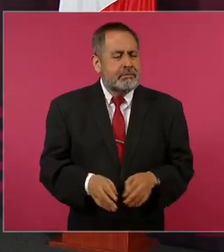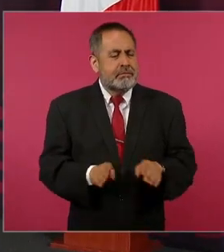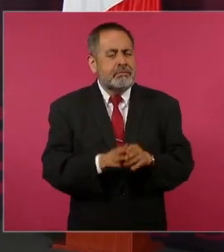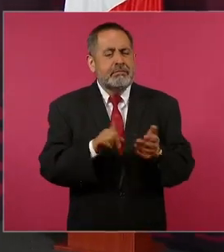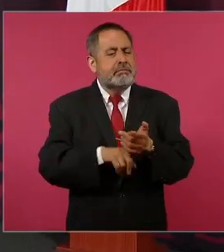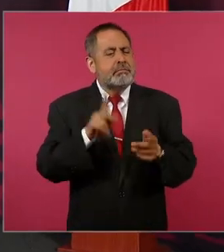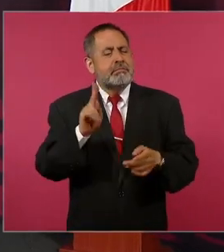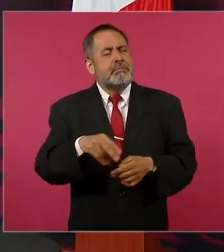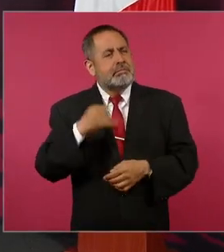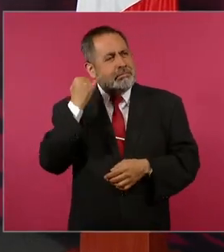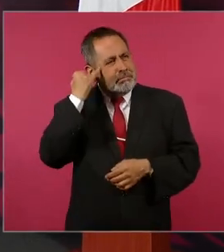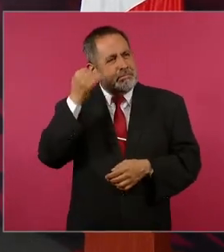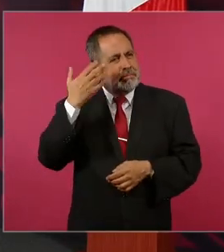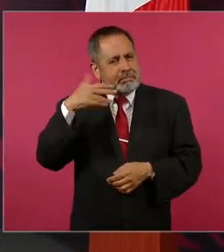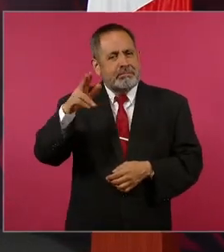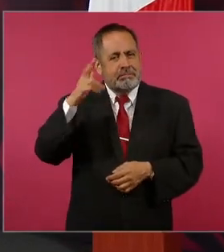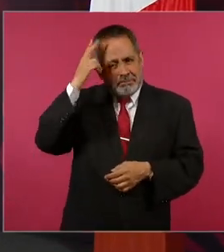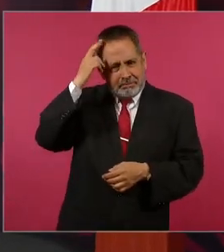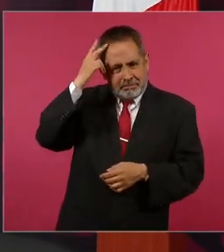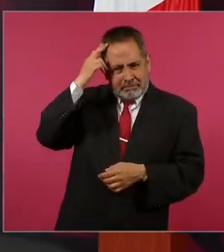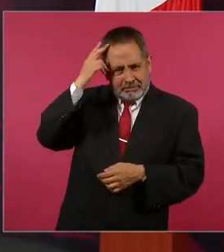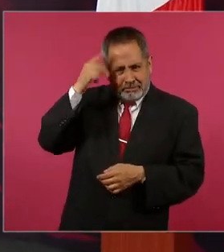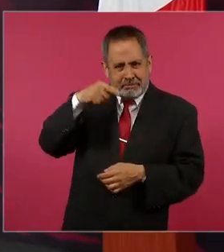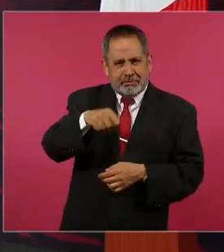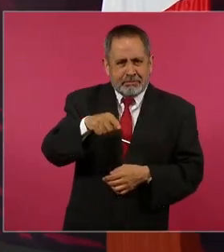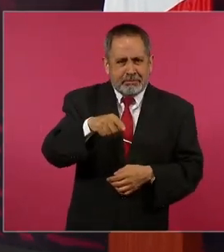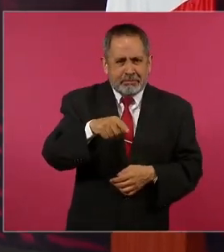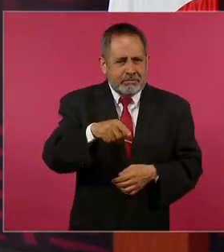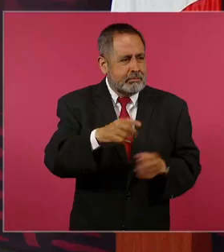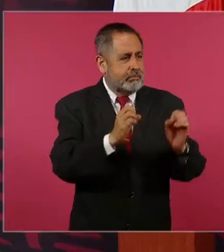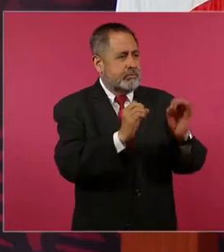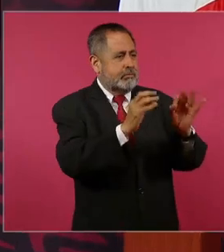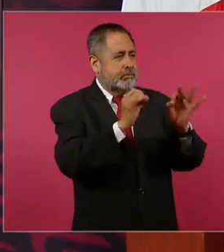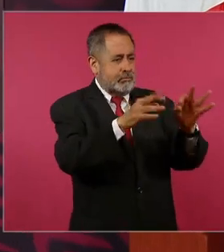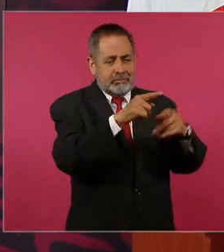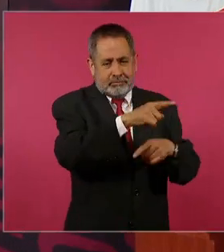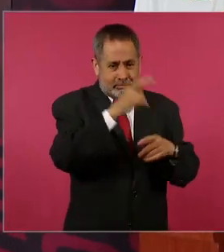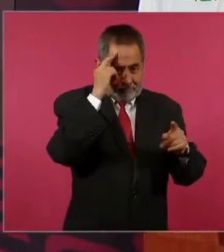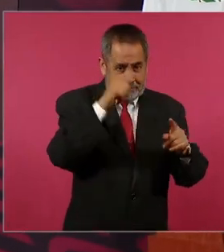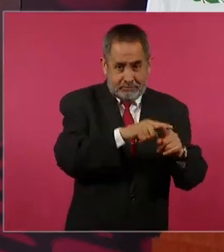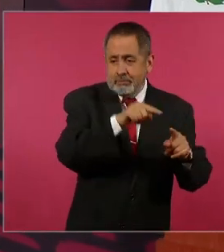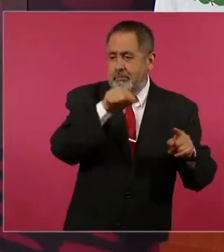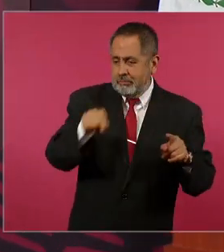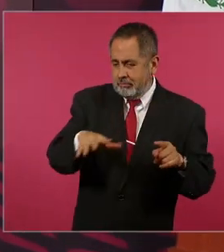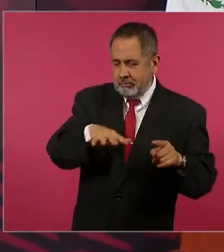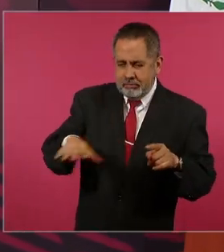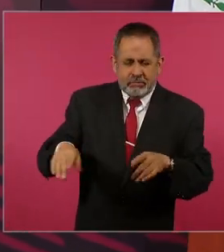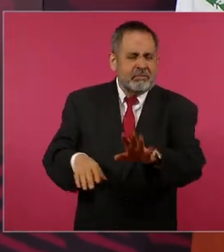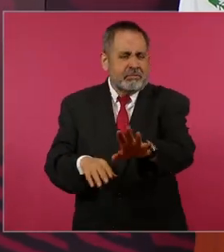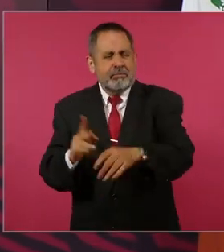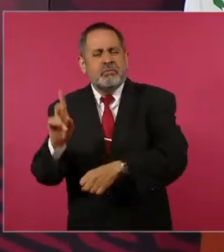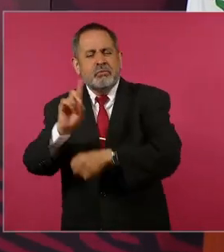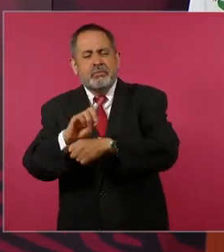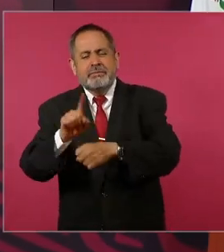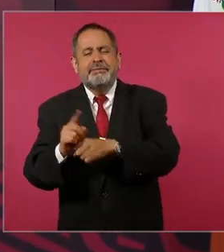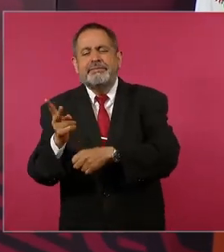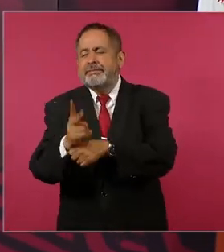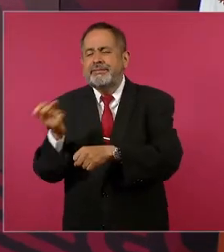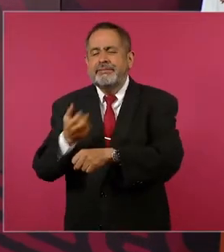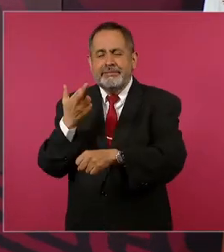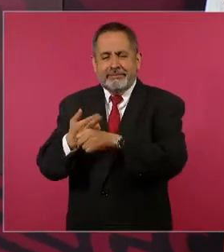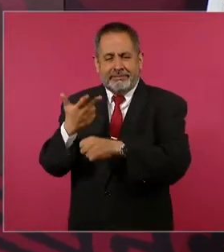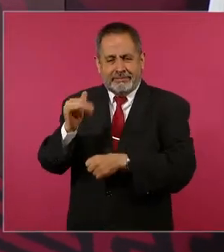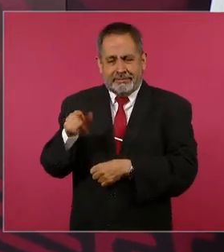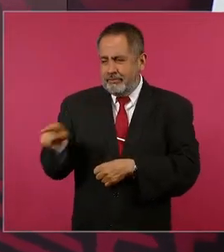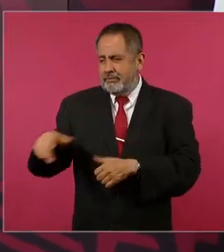el Porfiriato, que en la antesala de la oficina, un día que les invite el secretario de Hacienda